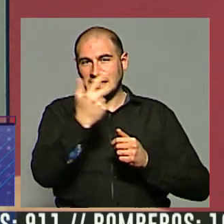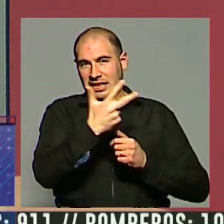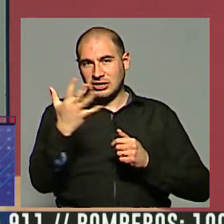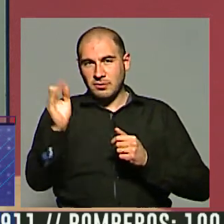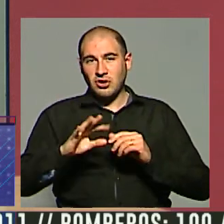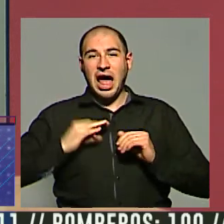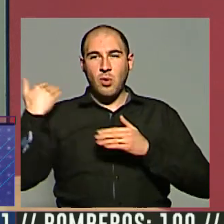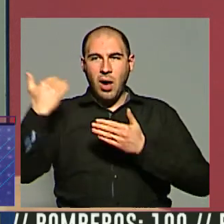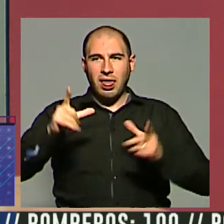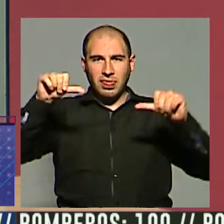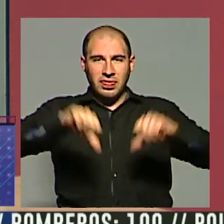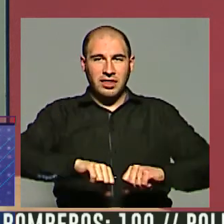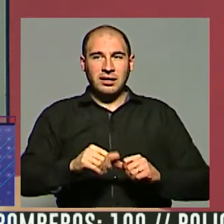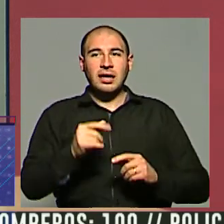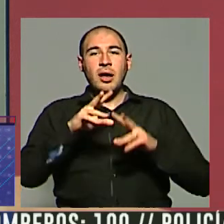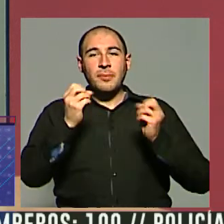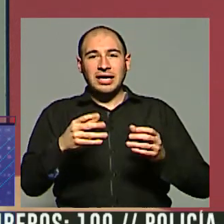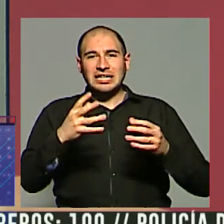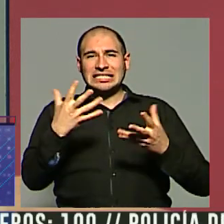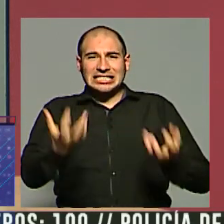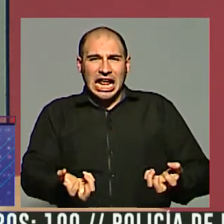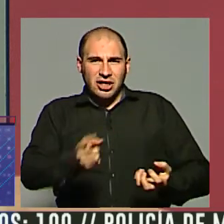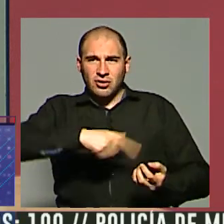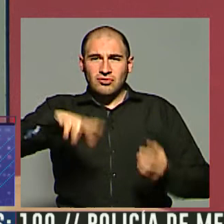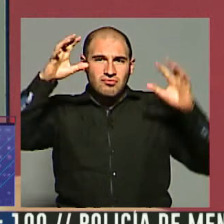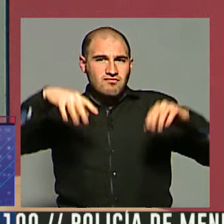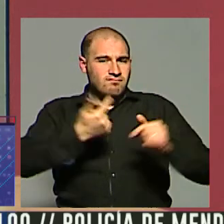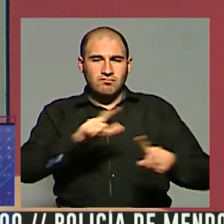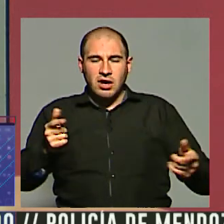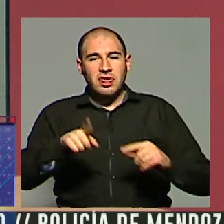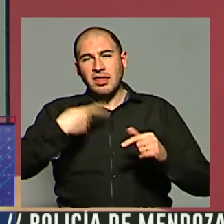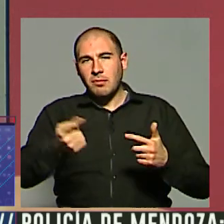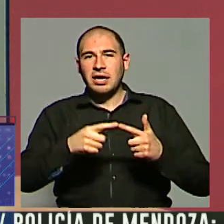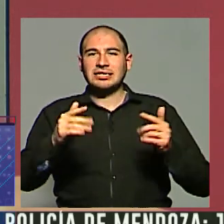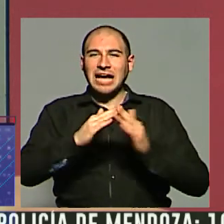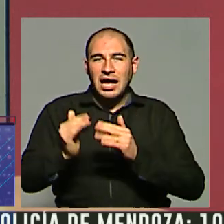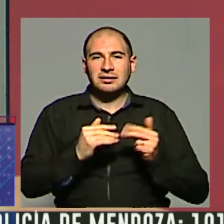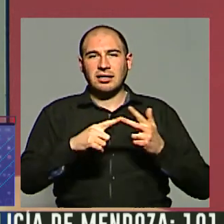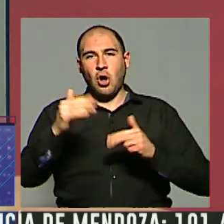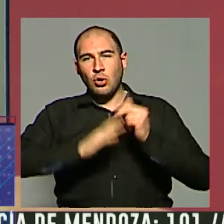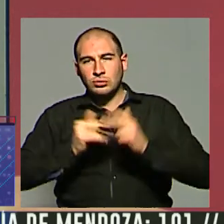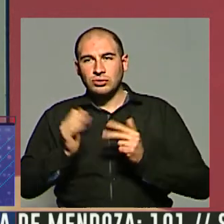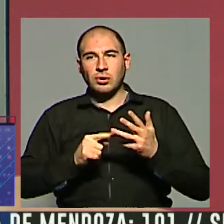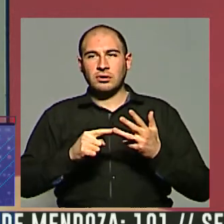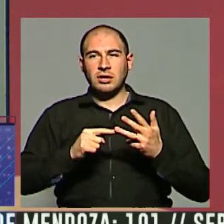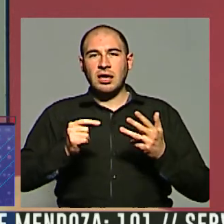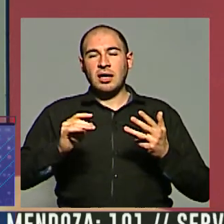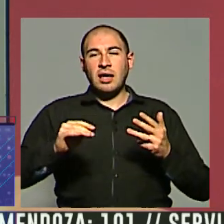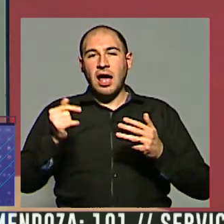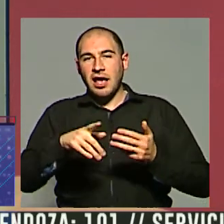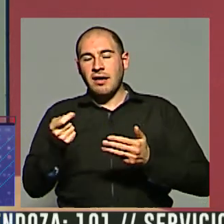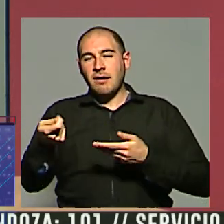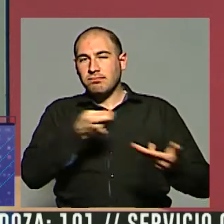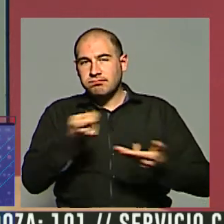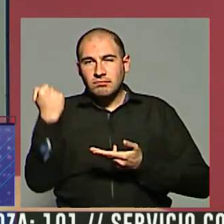manera interanual. Tiene que ver fundamentalmente con la sequía y le sigue lo que es el sector inmobiliario, el sector de la construcción, intermediación